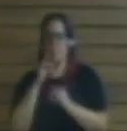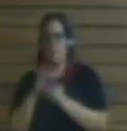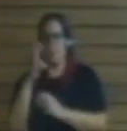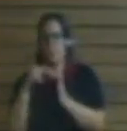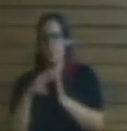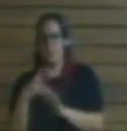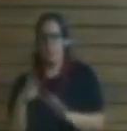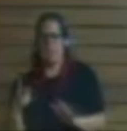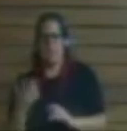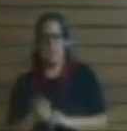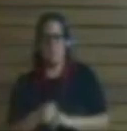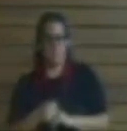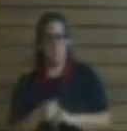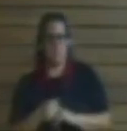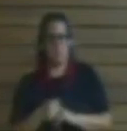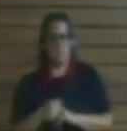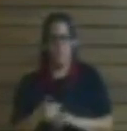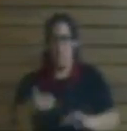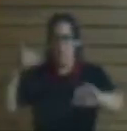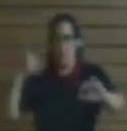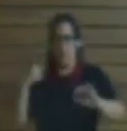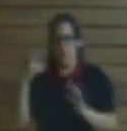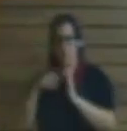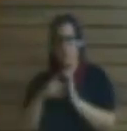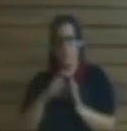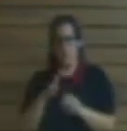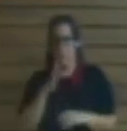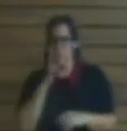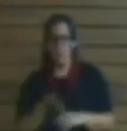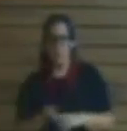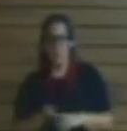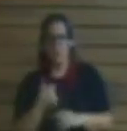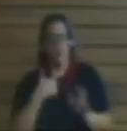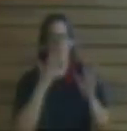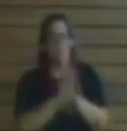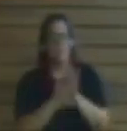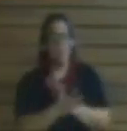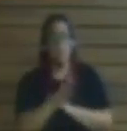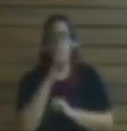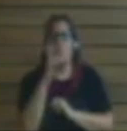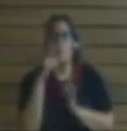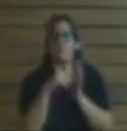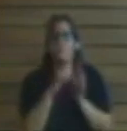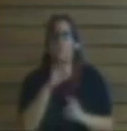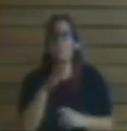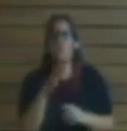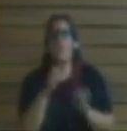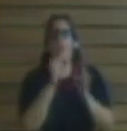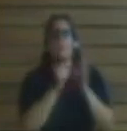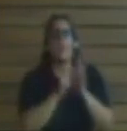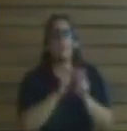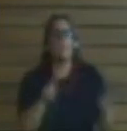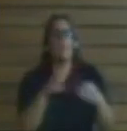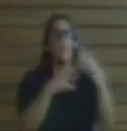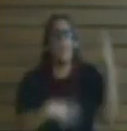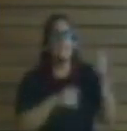2017. Entonces, ¿por qué se atribuyen, vamos, hasta el 2014? Le explico. Porque en 2014 es el peor dato de las listas de espera. Pero claro, lo